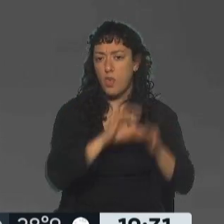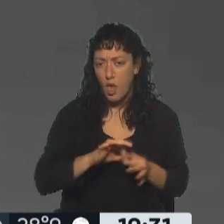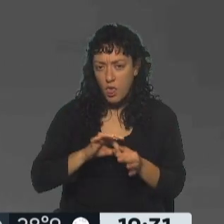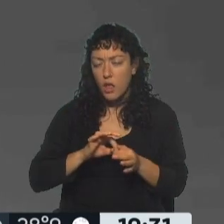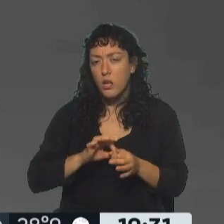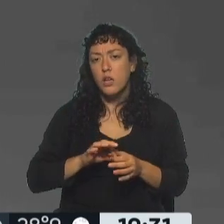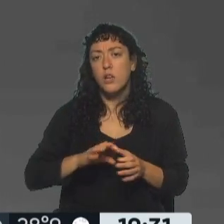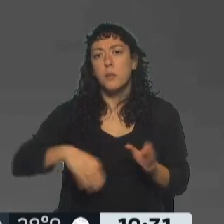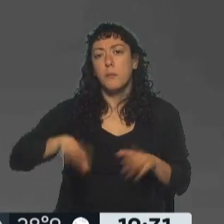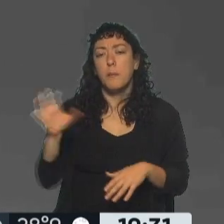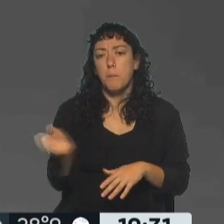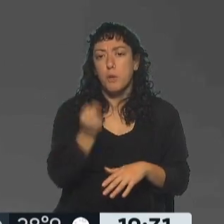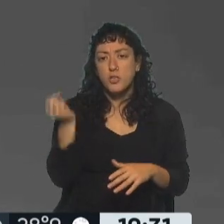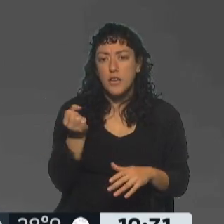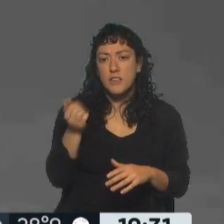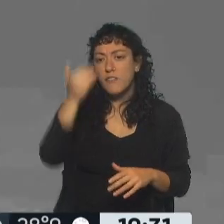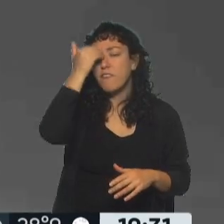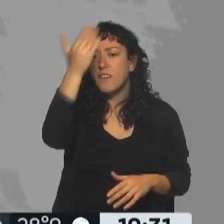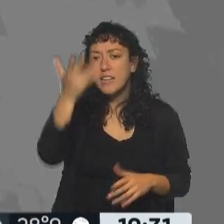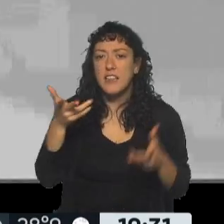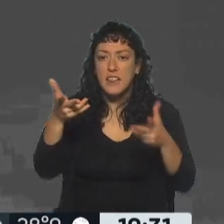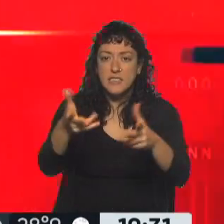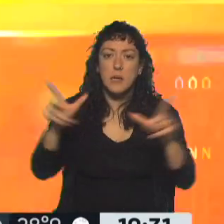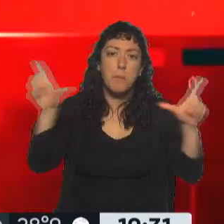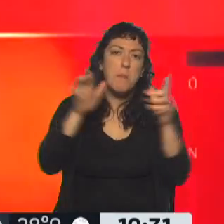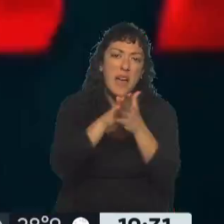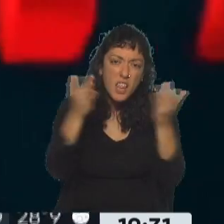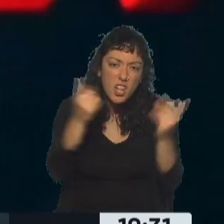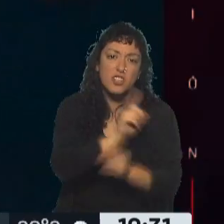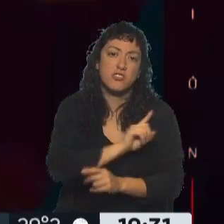defender que las cosas se digan cara a cara y no a través de los medios.